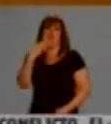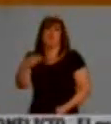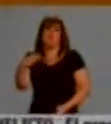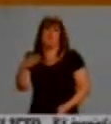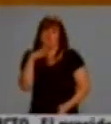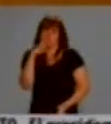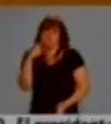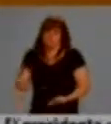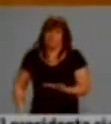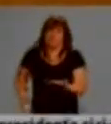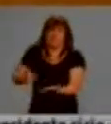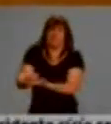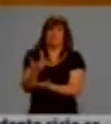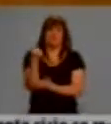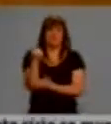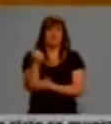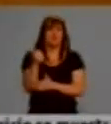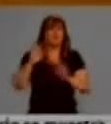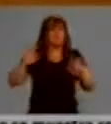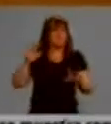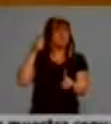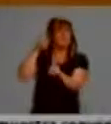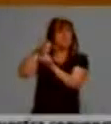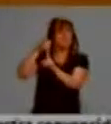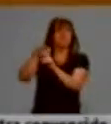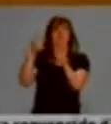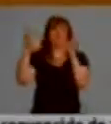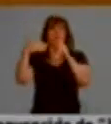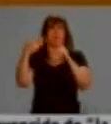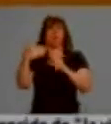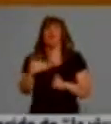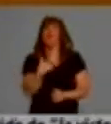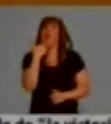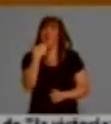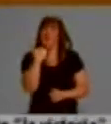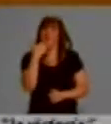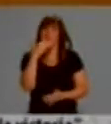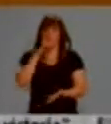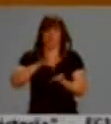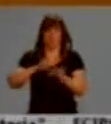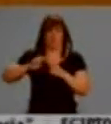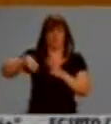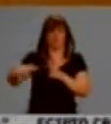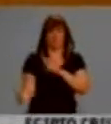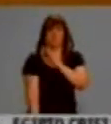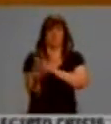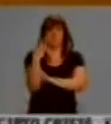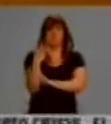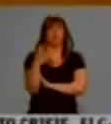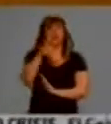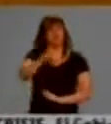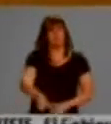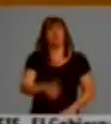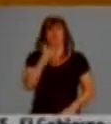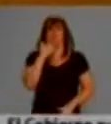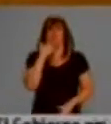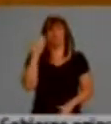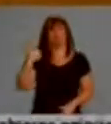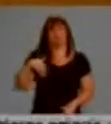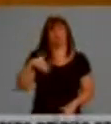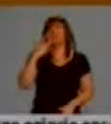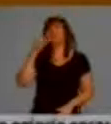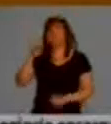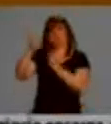tesorero, pero no ha hecho referencia a algo que ha sucedido después, cuando usted ya conocía quién era el señor